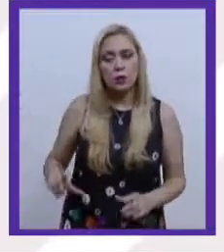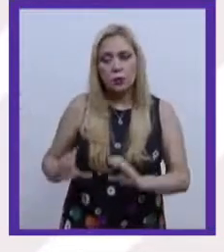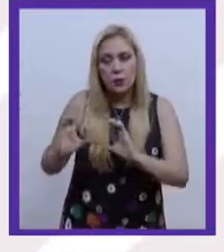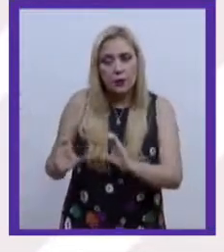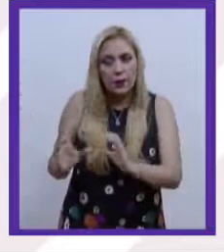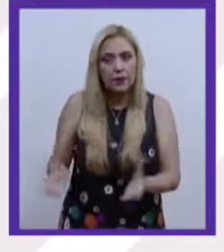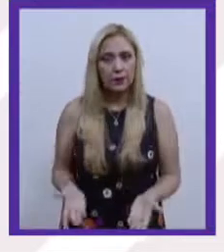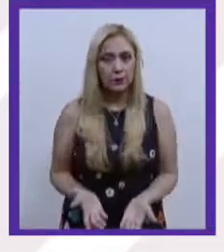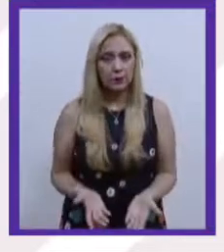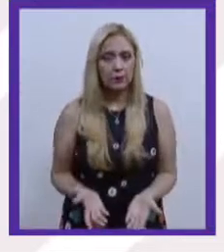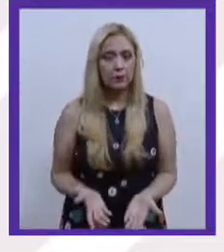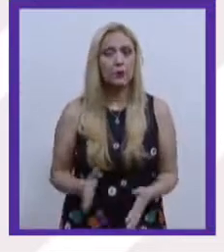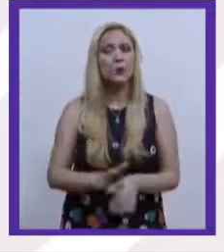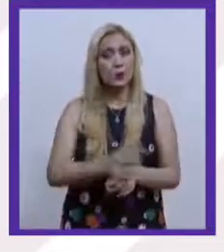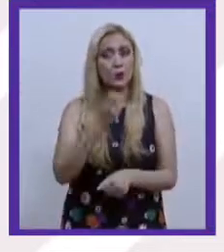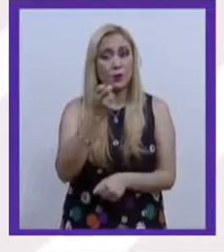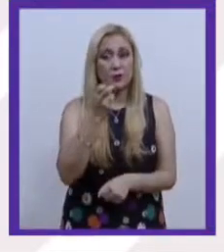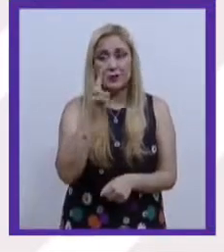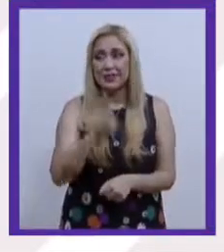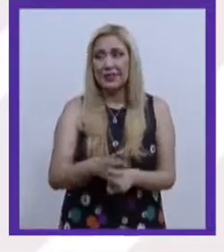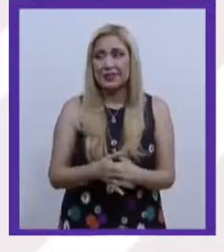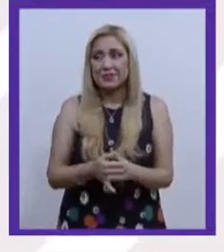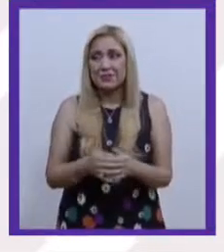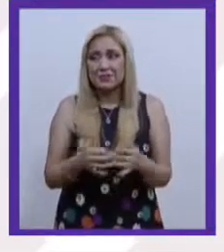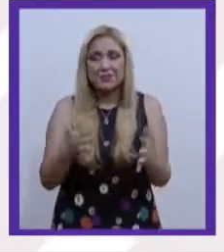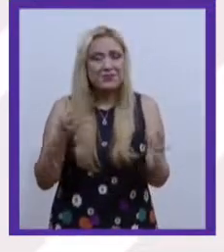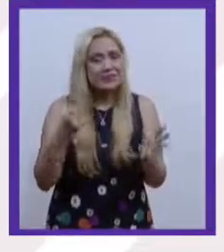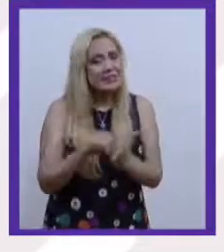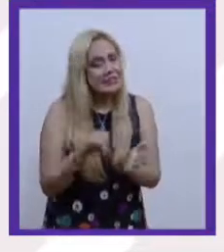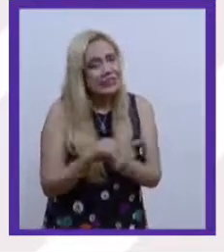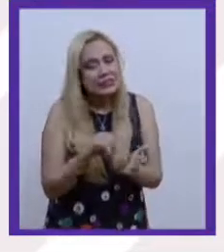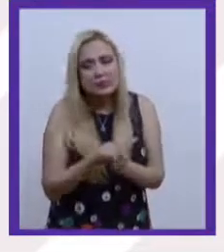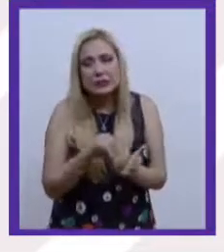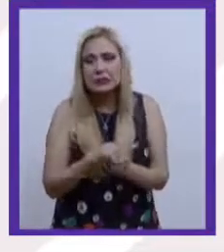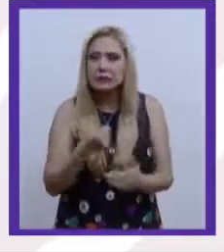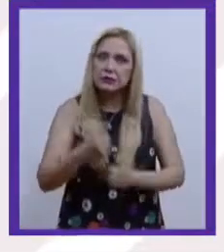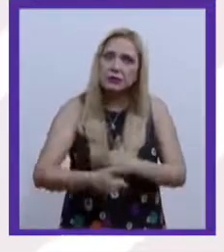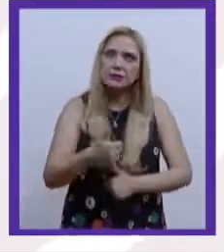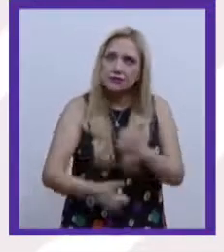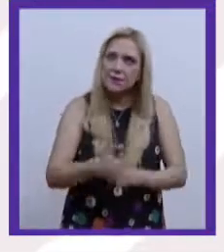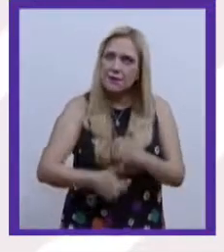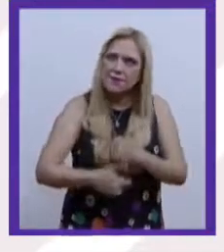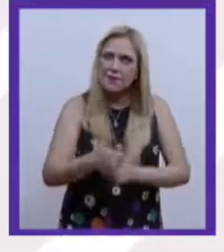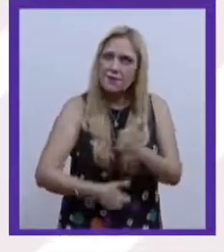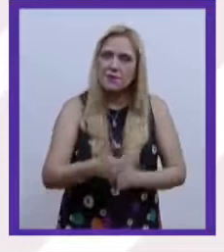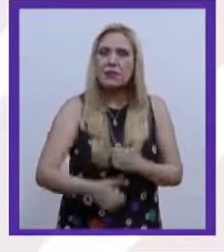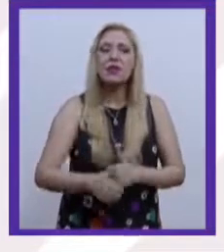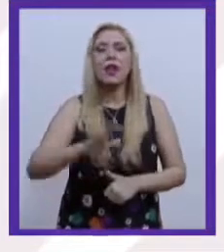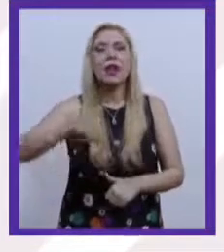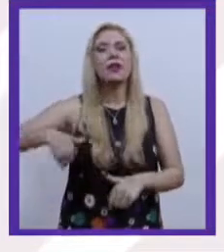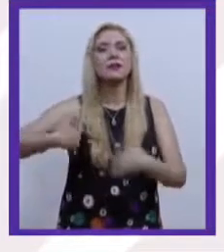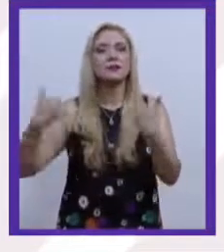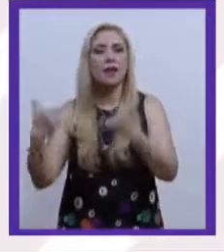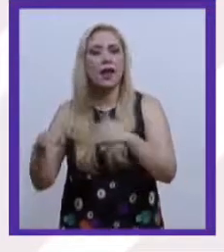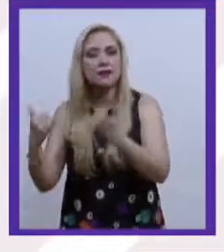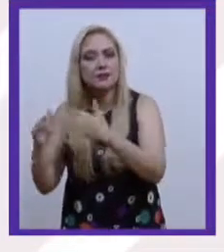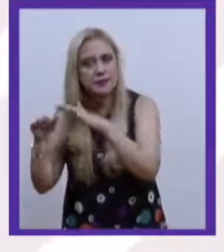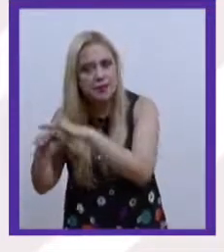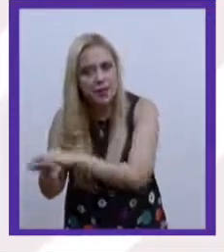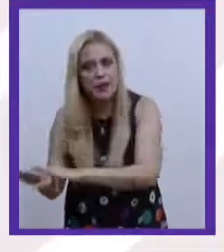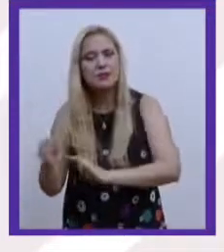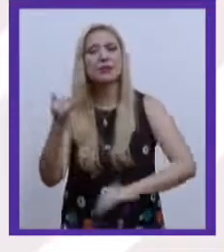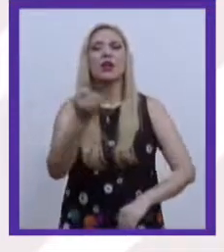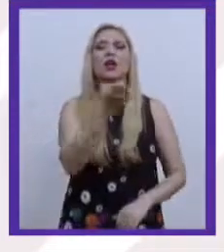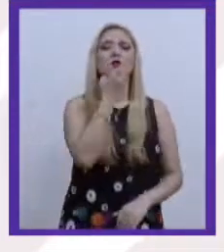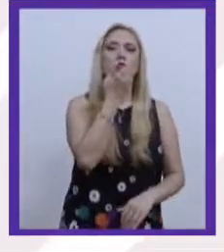Por eso somos tan insistentes en el tema de estancias o insistentes en el tema de las